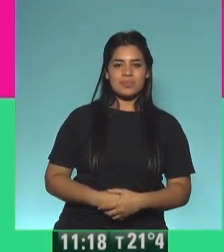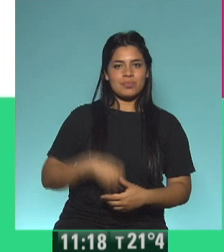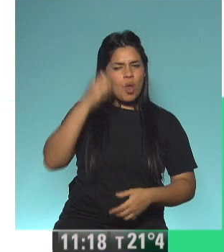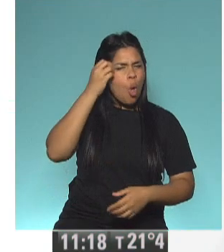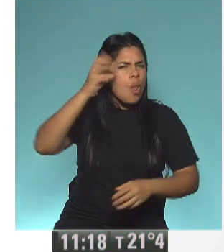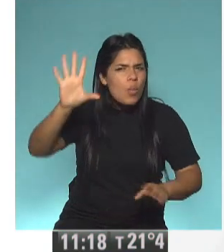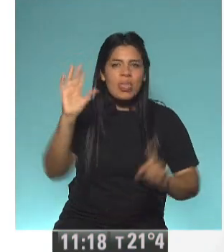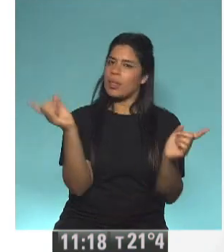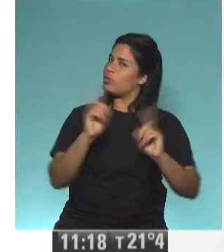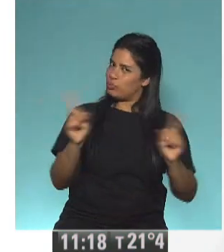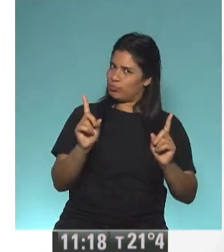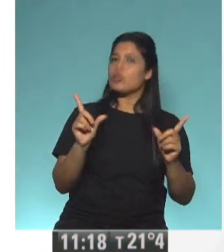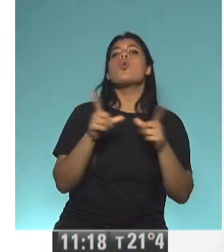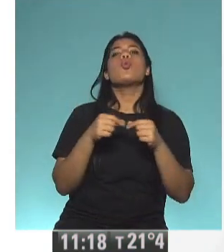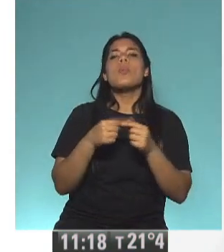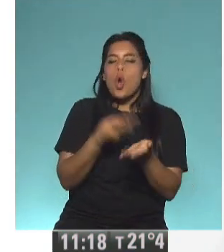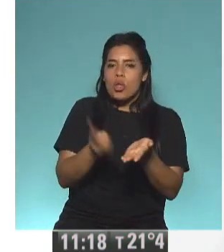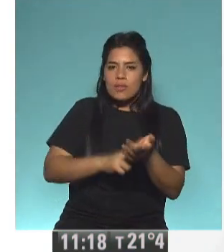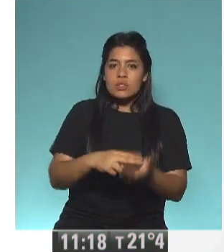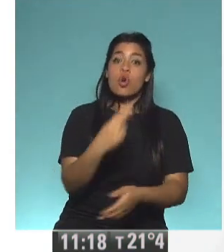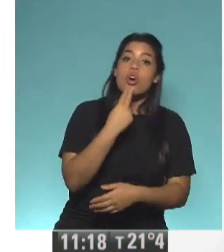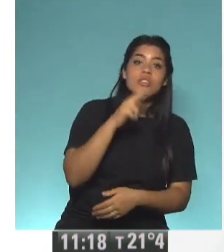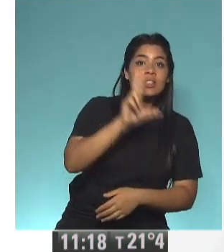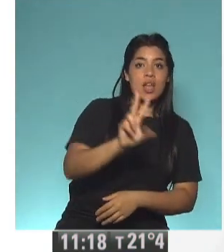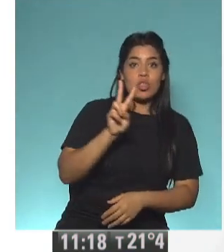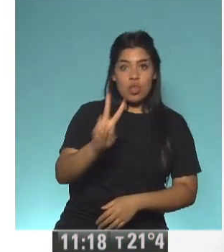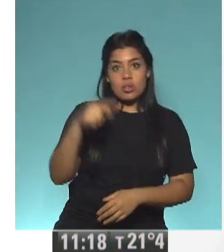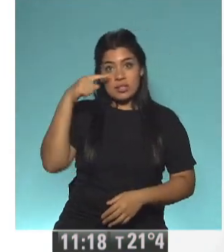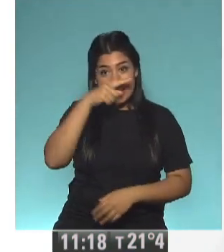No te olvides, el teléfono es